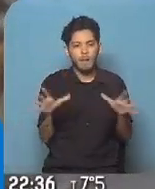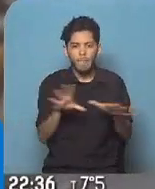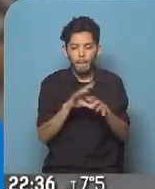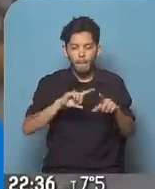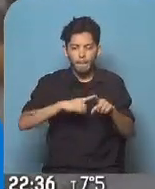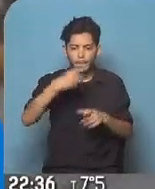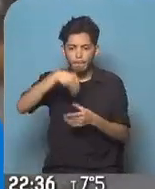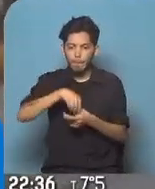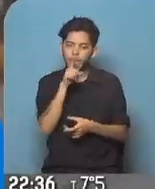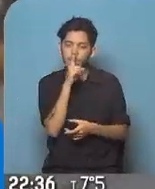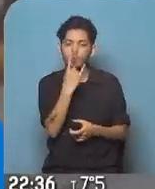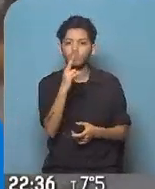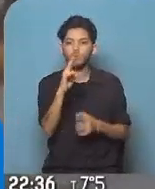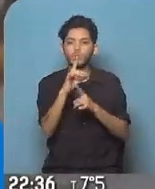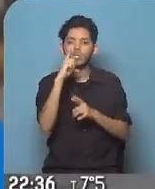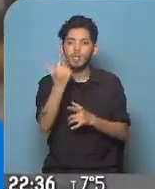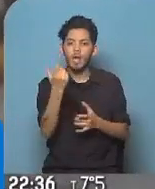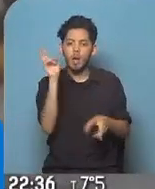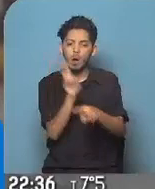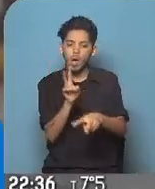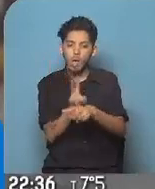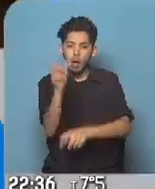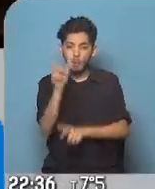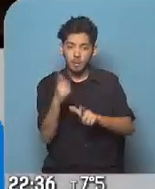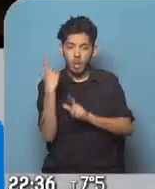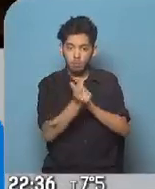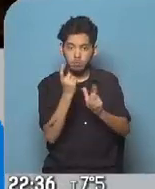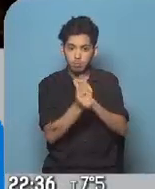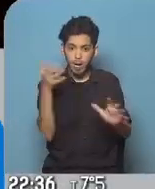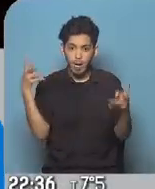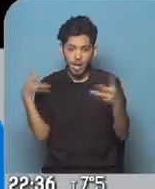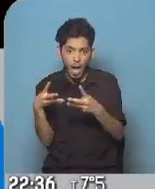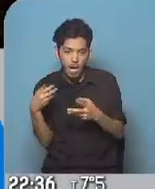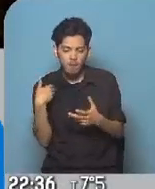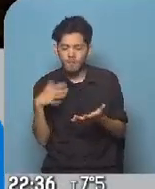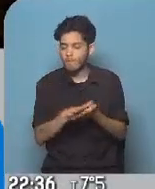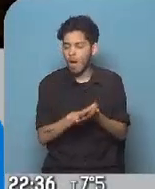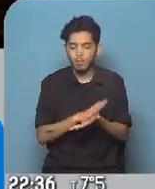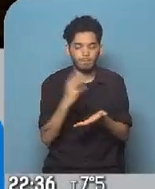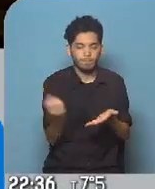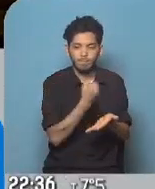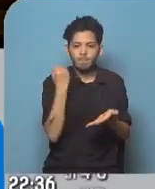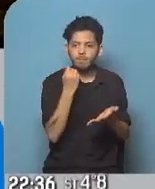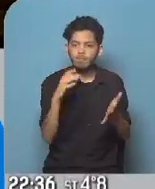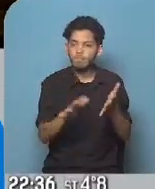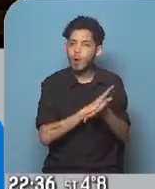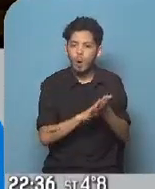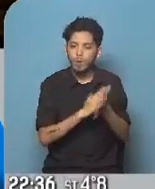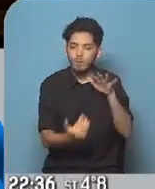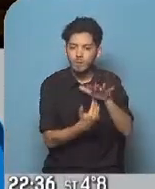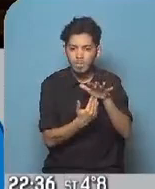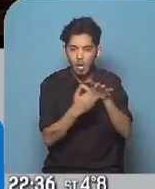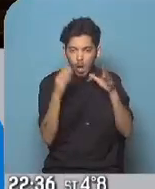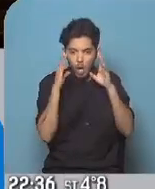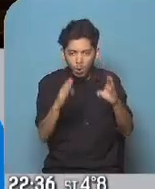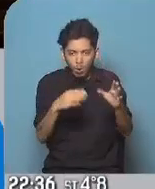tuvo Turquía para contención de los refugiados fue fundamental y principalmente una política